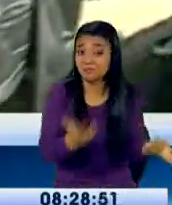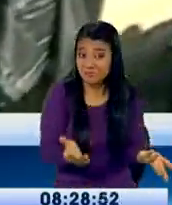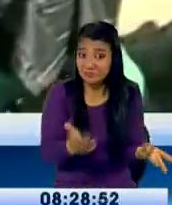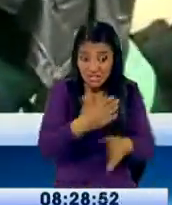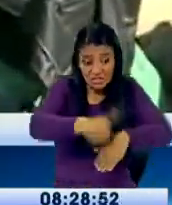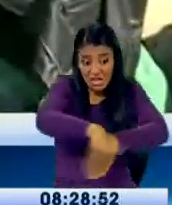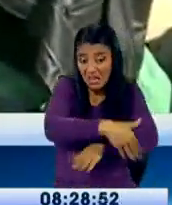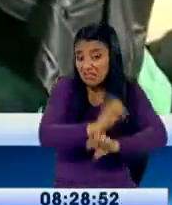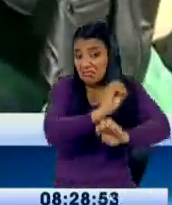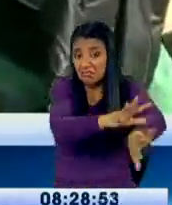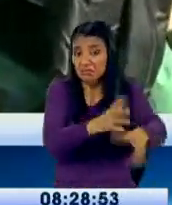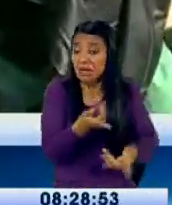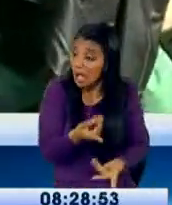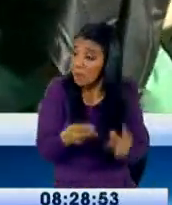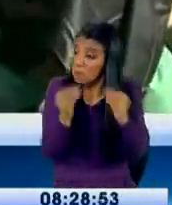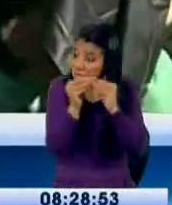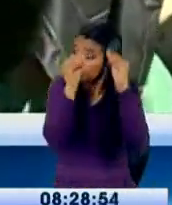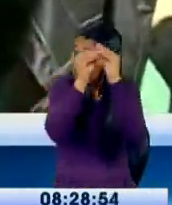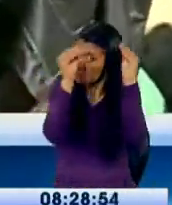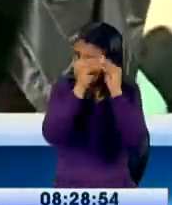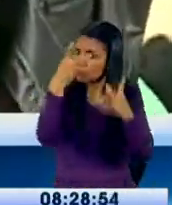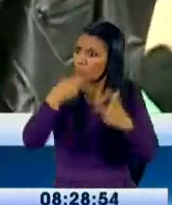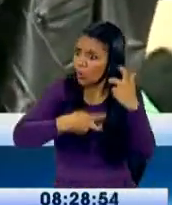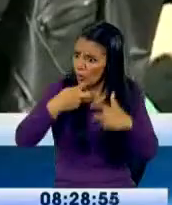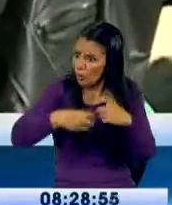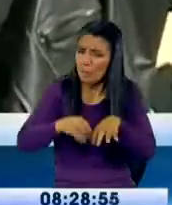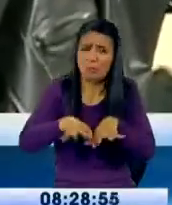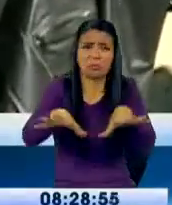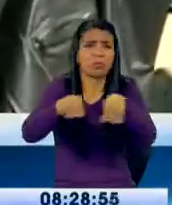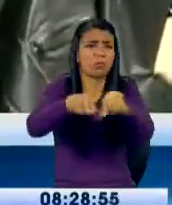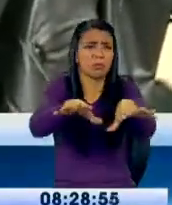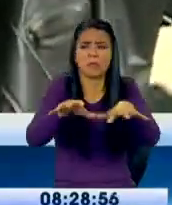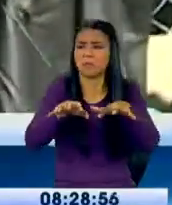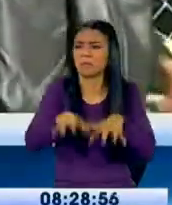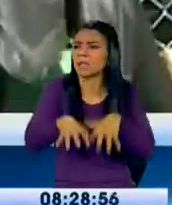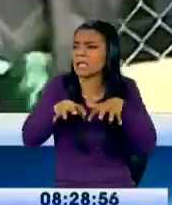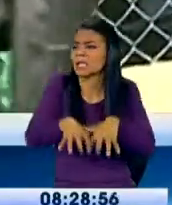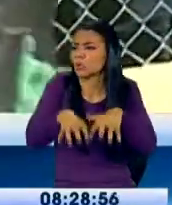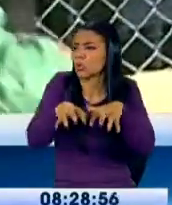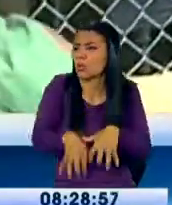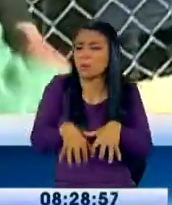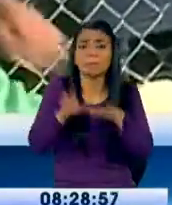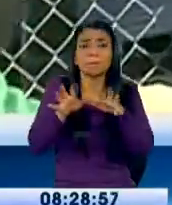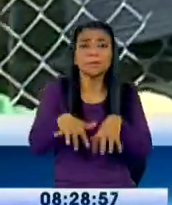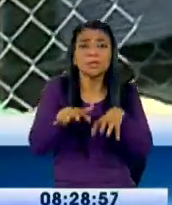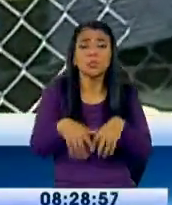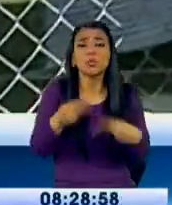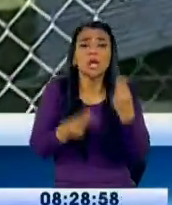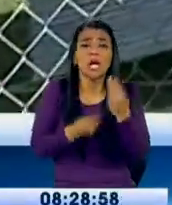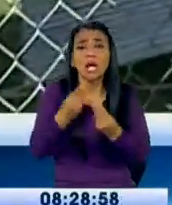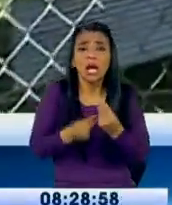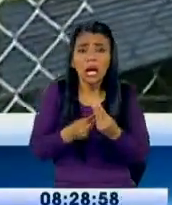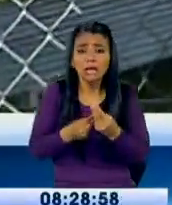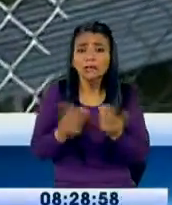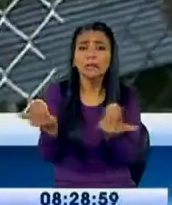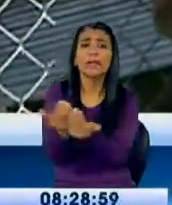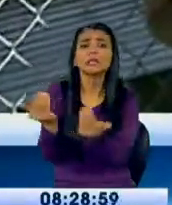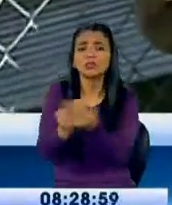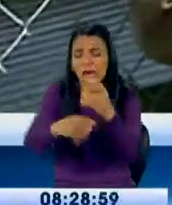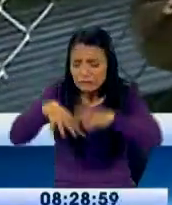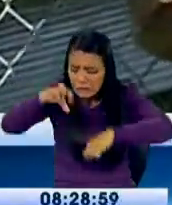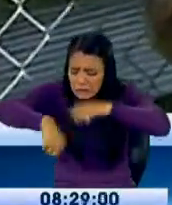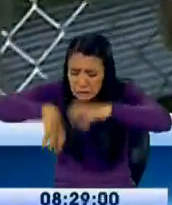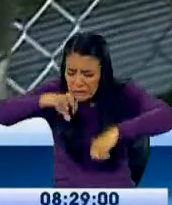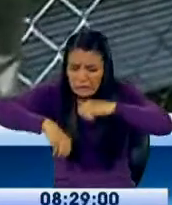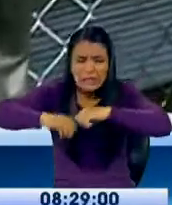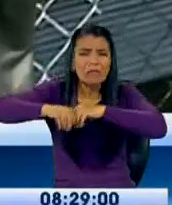calle, lo cual va incrementando este problema de la sobrepoblación, lo cual trae que los perritos tienen que alimentarse, rompen la basura,